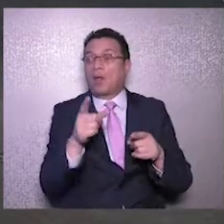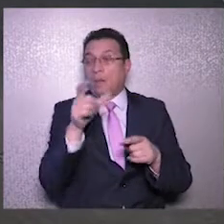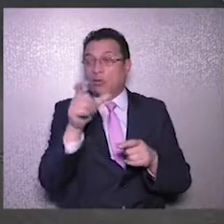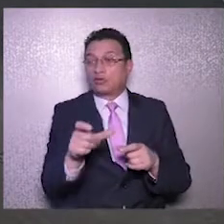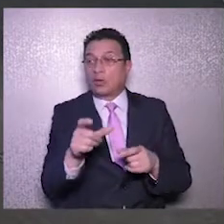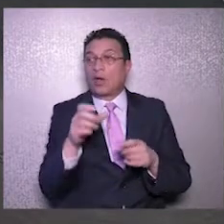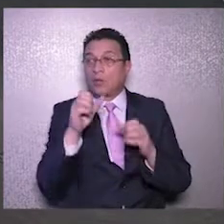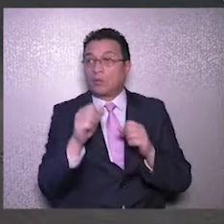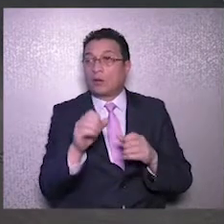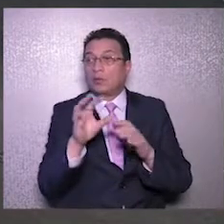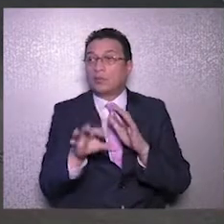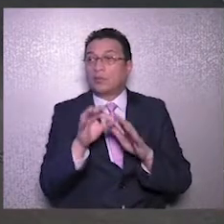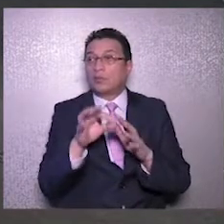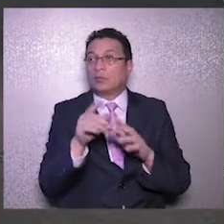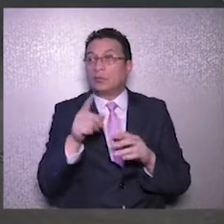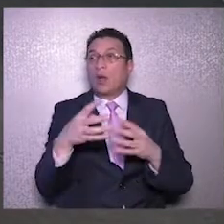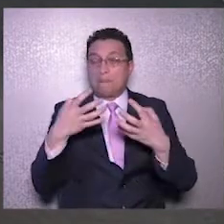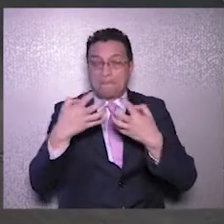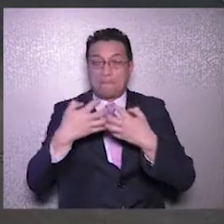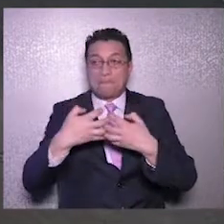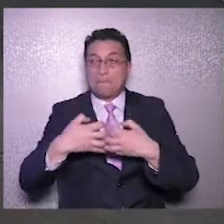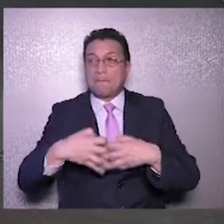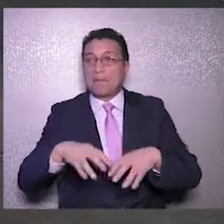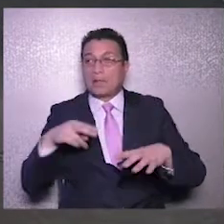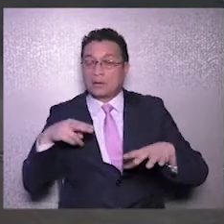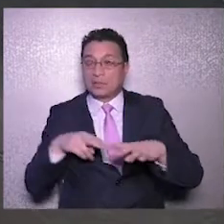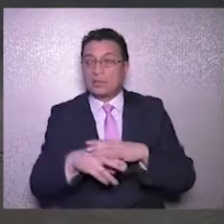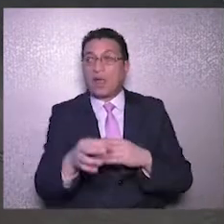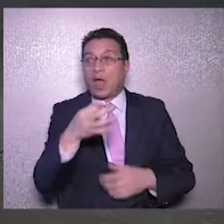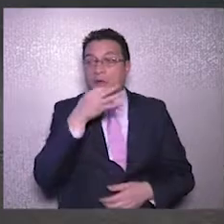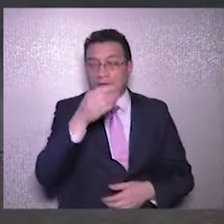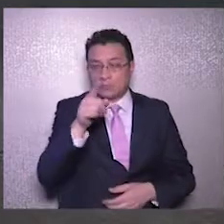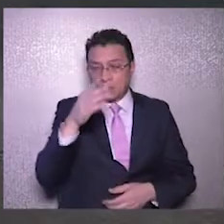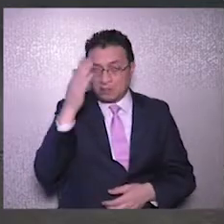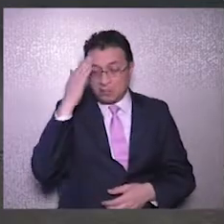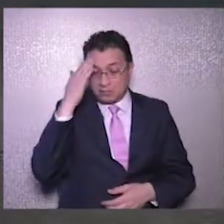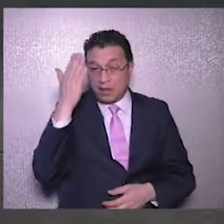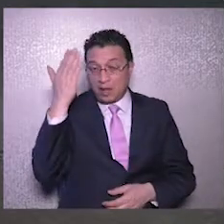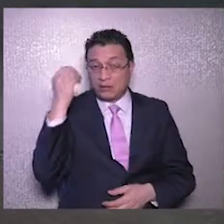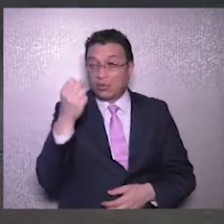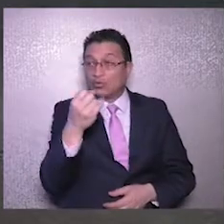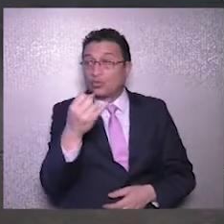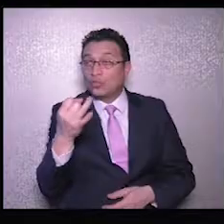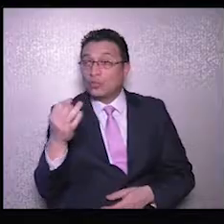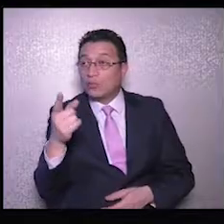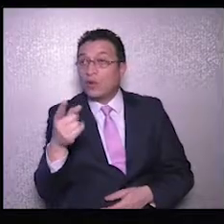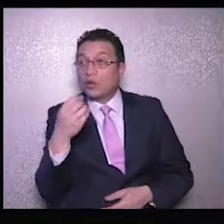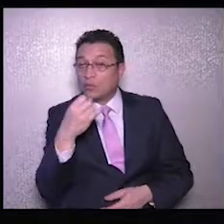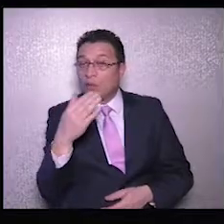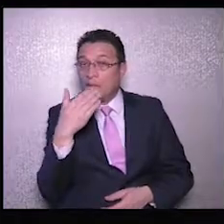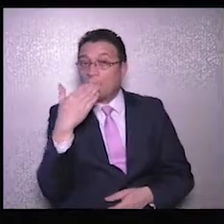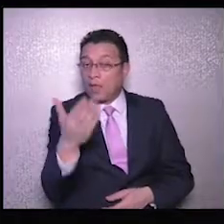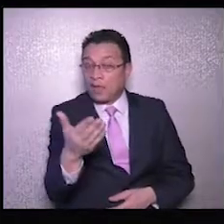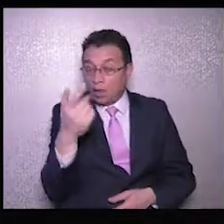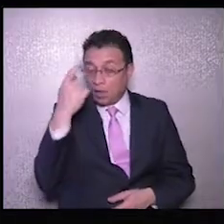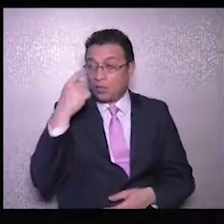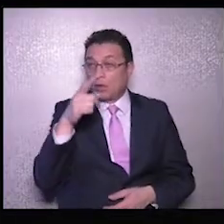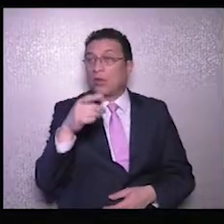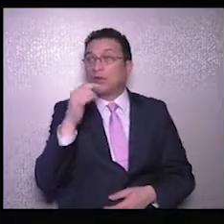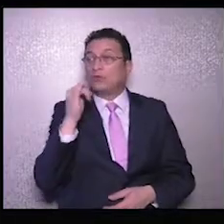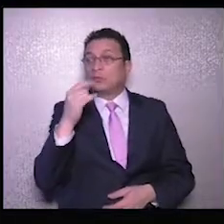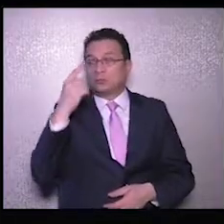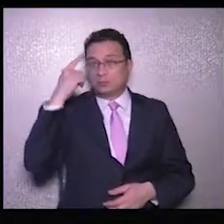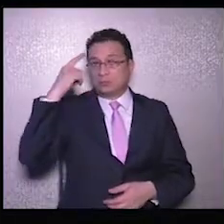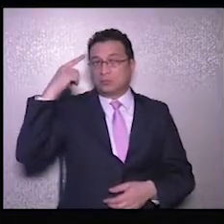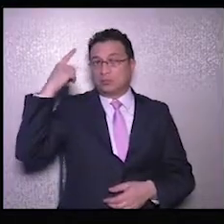paciente lo podemos meter dentro de un resonador, de una máquina, y decirle, ¿se acuerda que le dije un número antes? ¿Me puede repetir los números que le dije? Y el paciente empieza